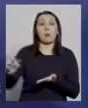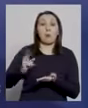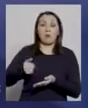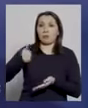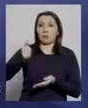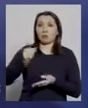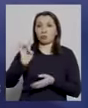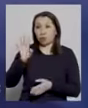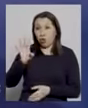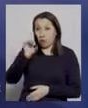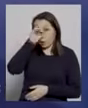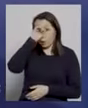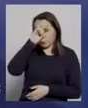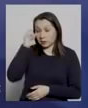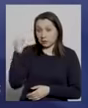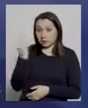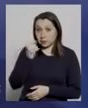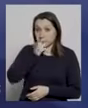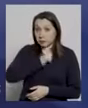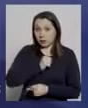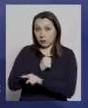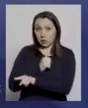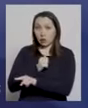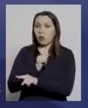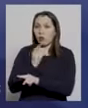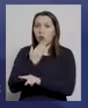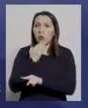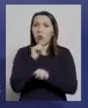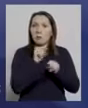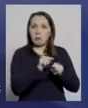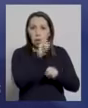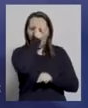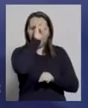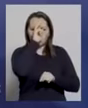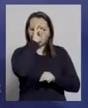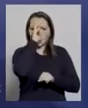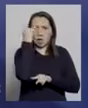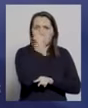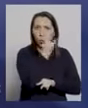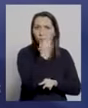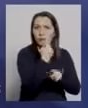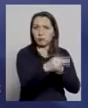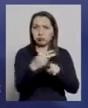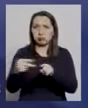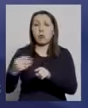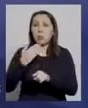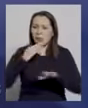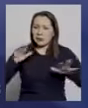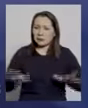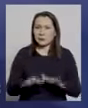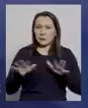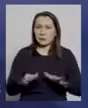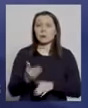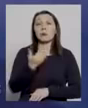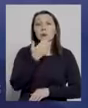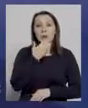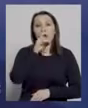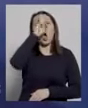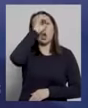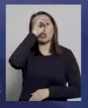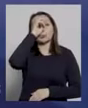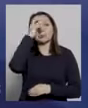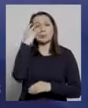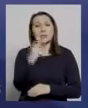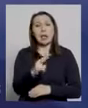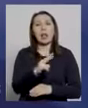solamente las clínicas. Hay que reconocer el esfuerzo enorme de los hospitales universitarios y también de los